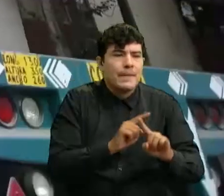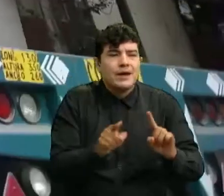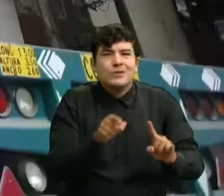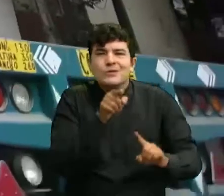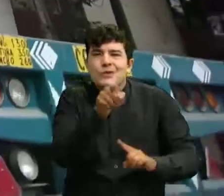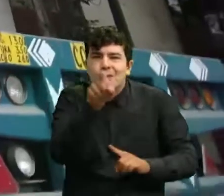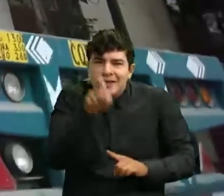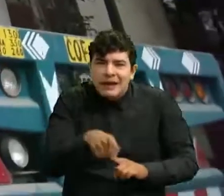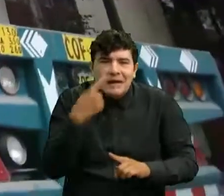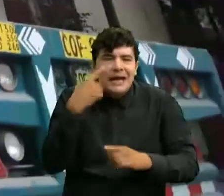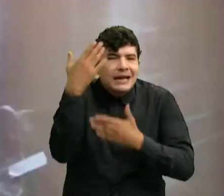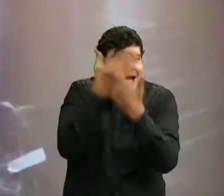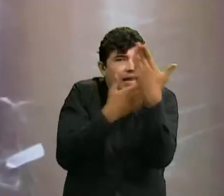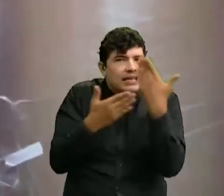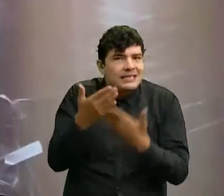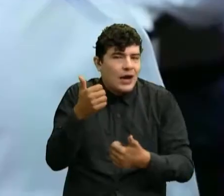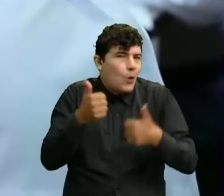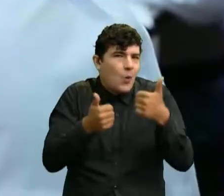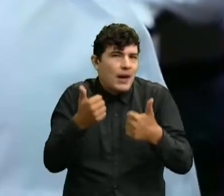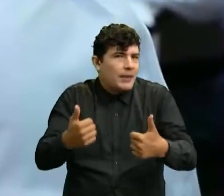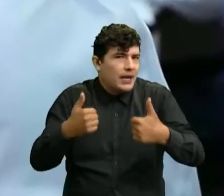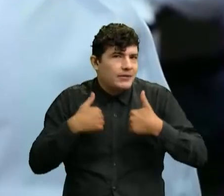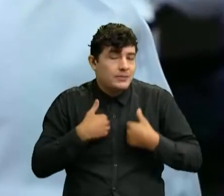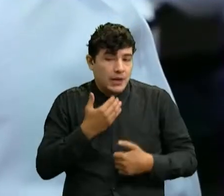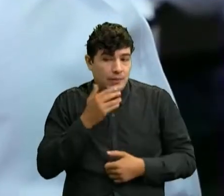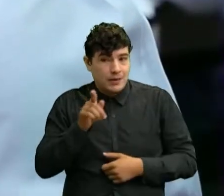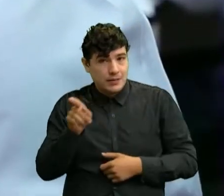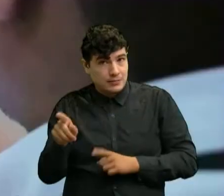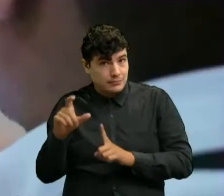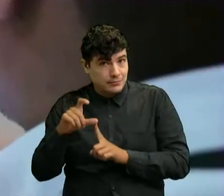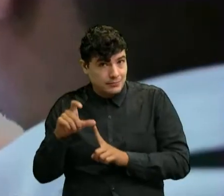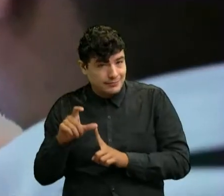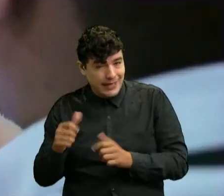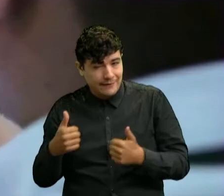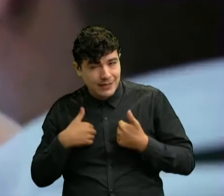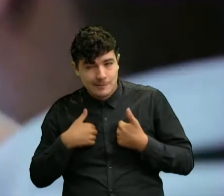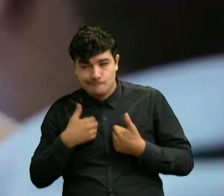más? Si pertenecer al régimen de ahorro individual o